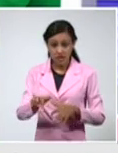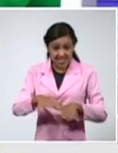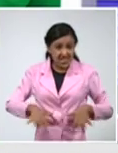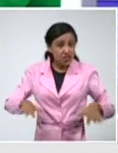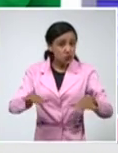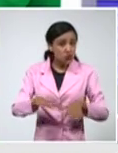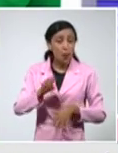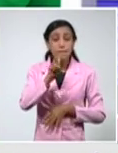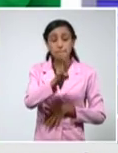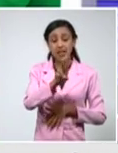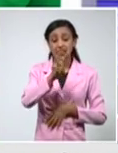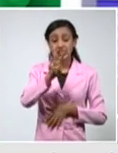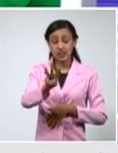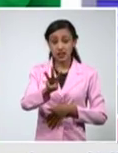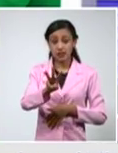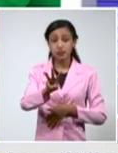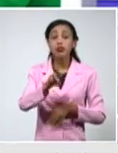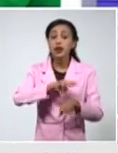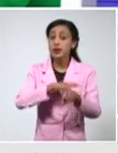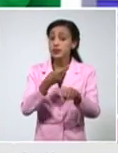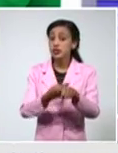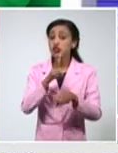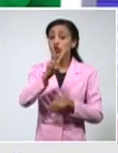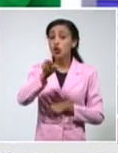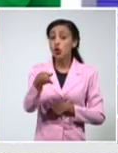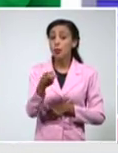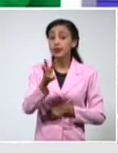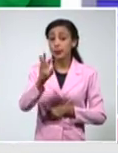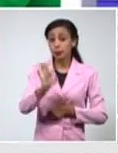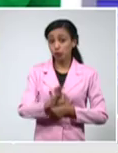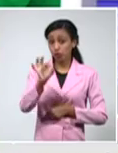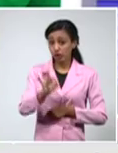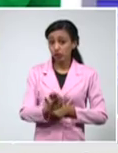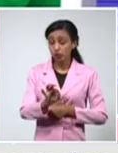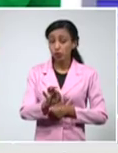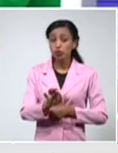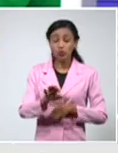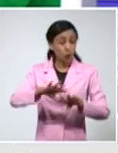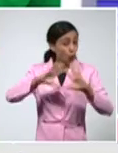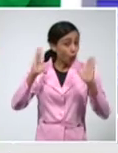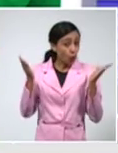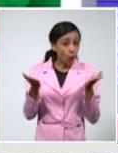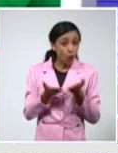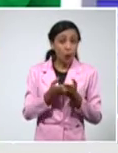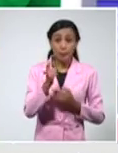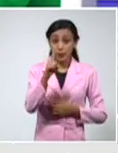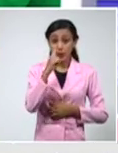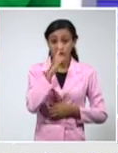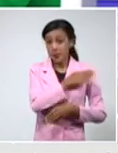el 2,6%, y en el acumulado desde el 1 de noviembre, el